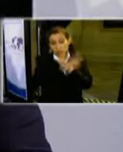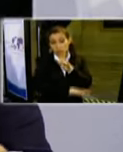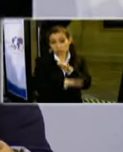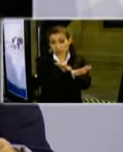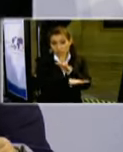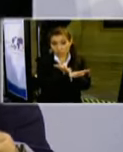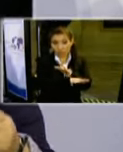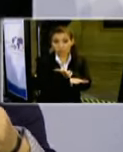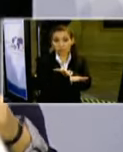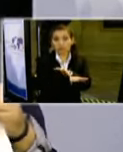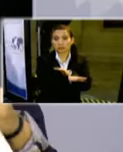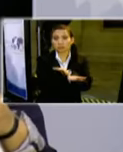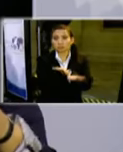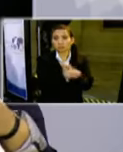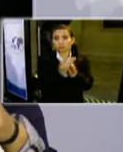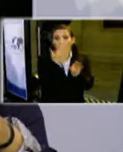muy